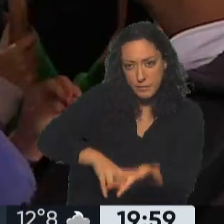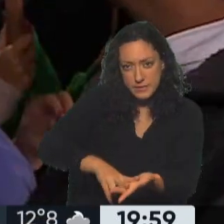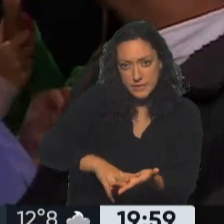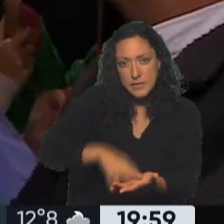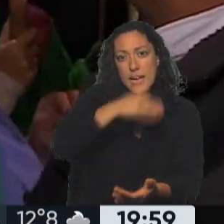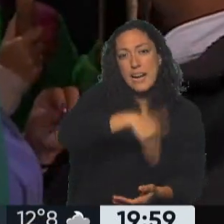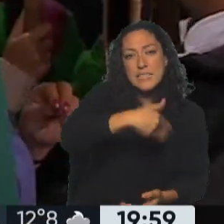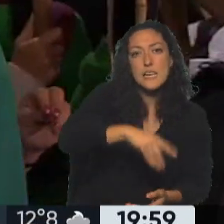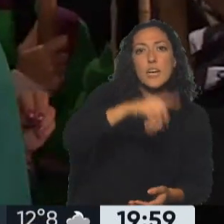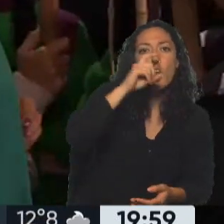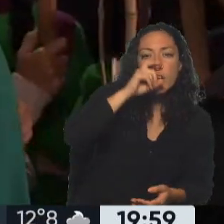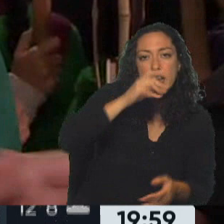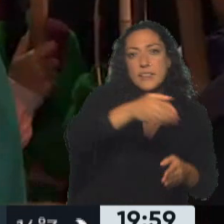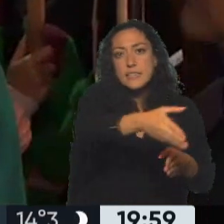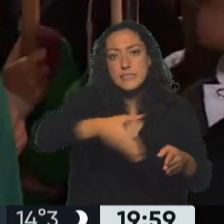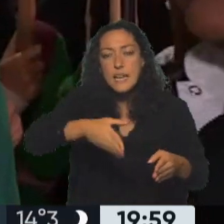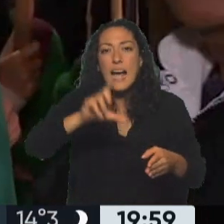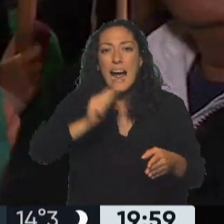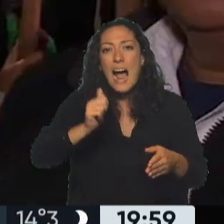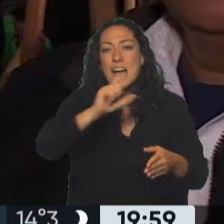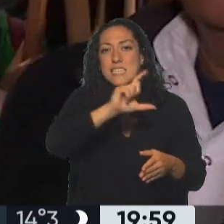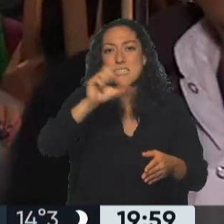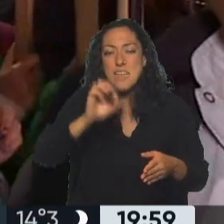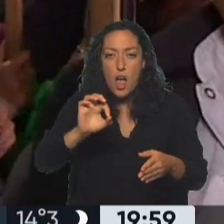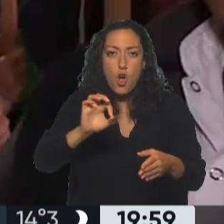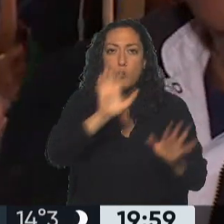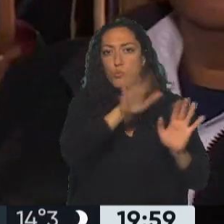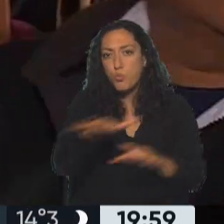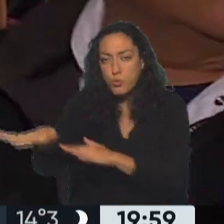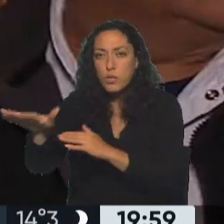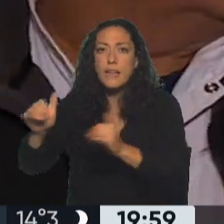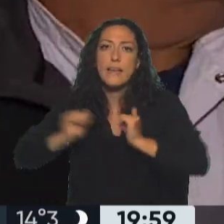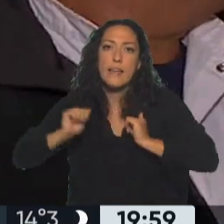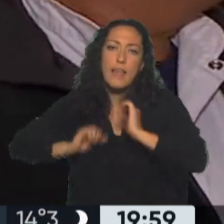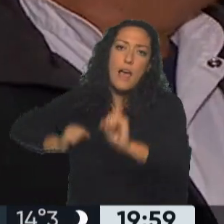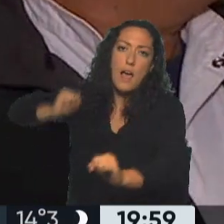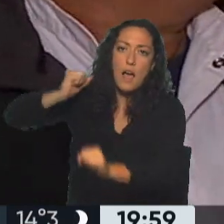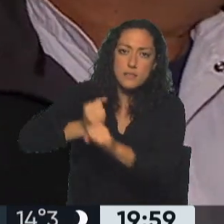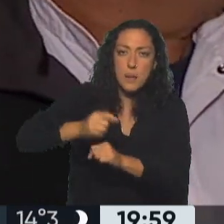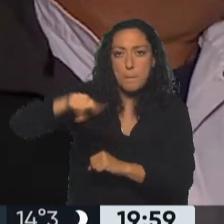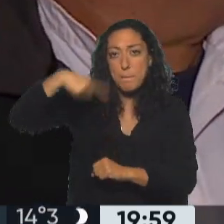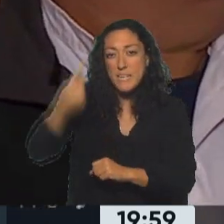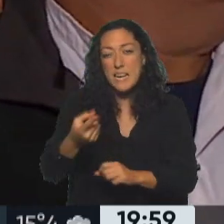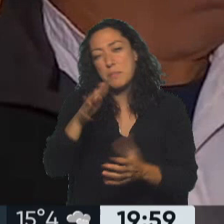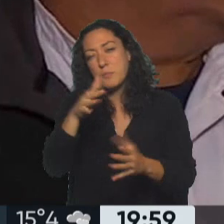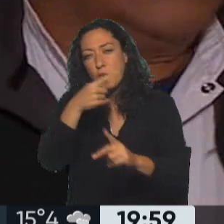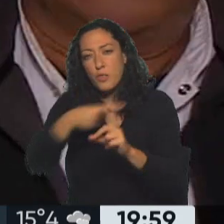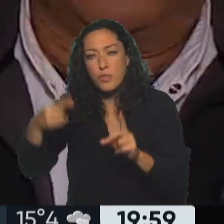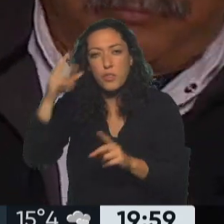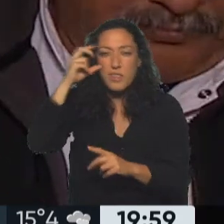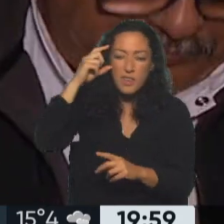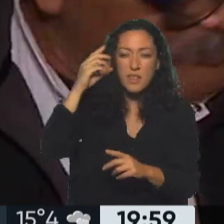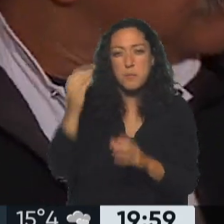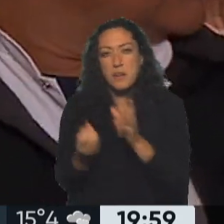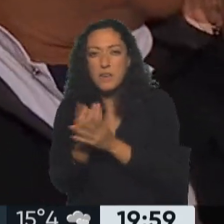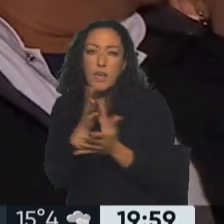Corrientes y Callao se van a trasladar, como ya mencionaron, va a haber una vigilia hasta mañana aproximadamente a las 10 de la mañana.